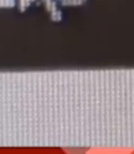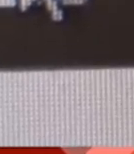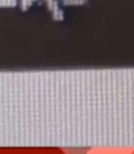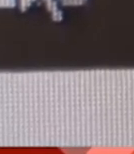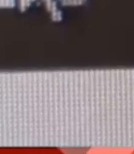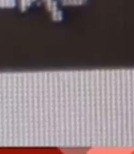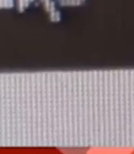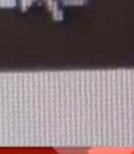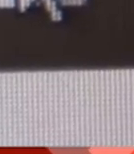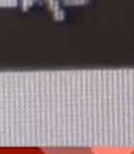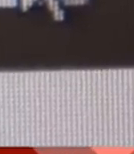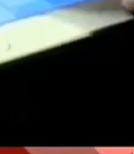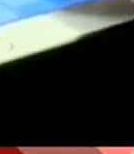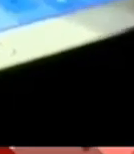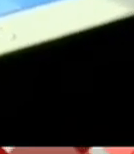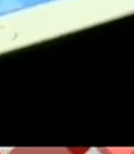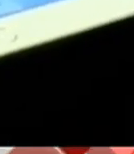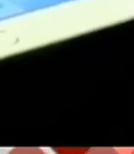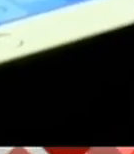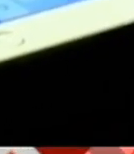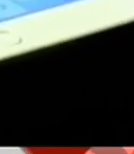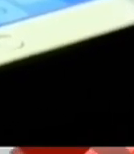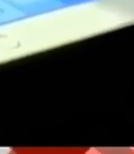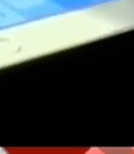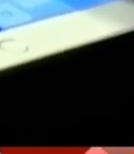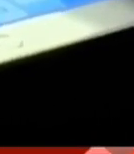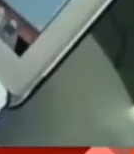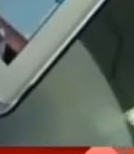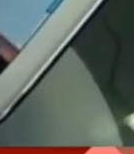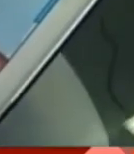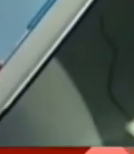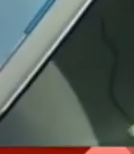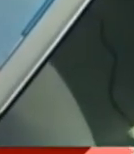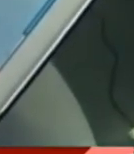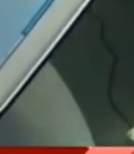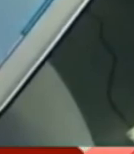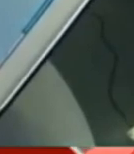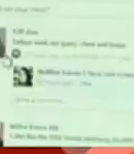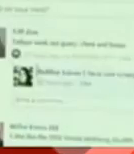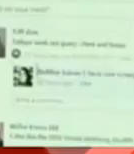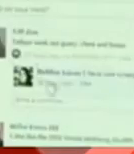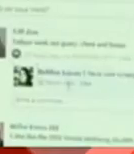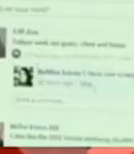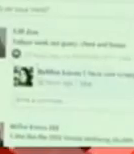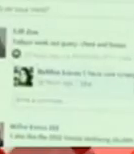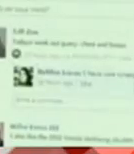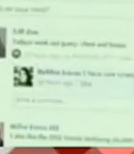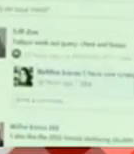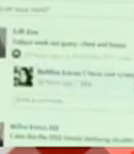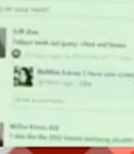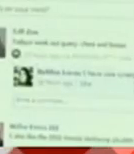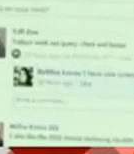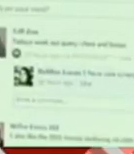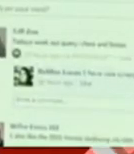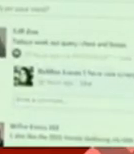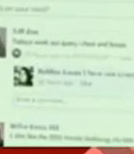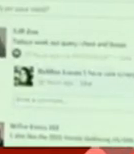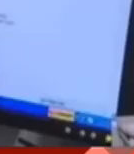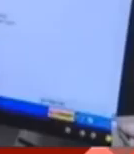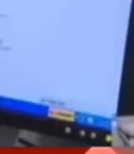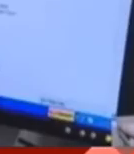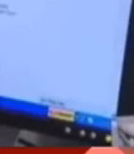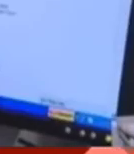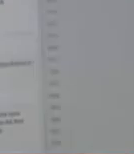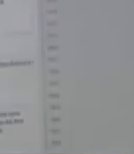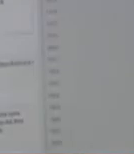$191 millones en Twitter, provenientes de BTV, un banco estatal de Rusia, y $1.000 millones en